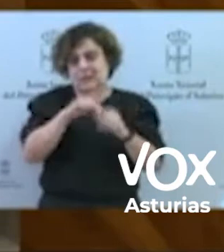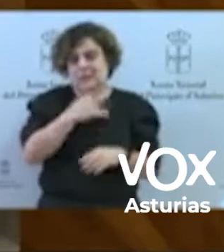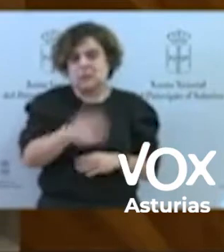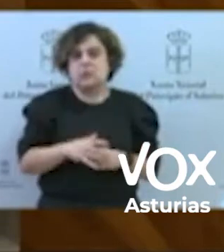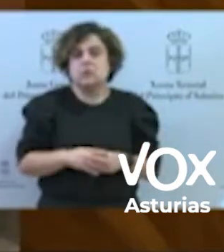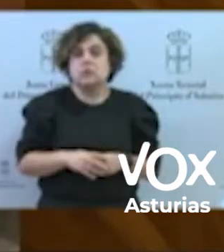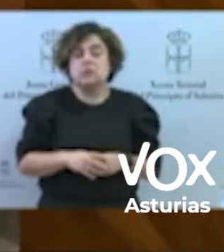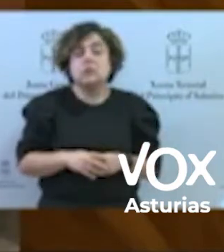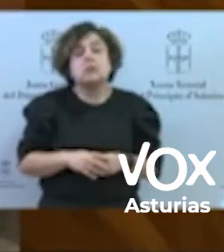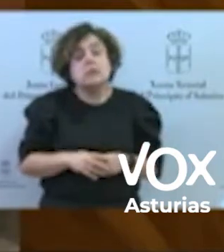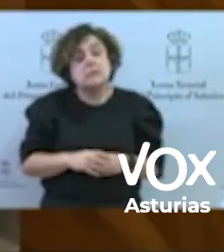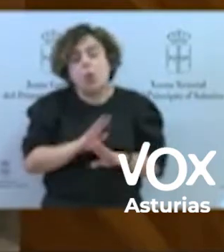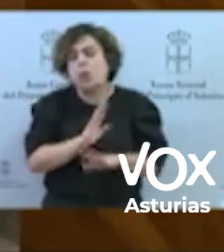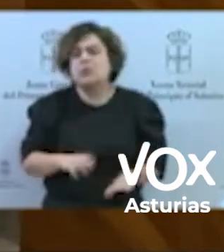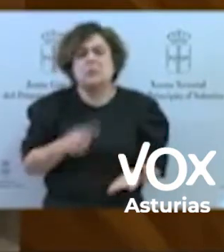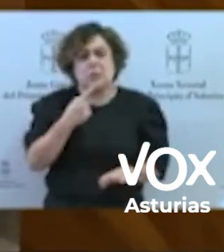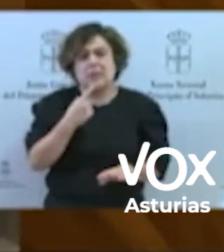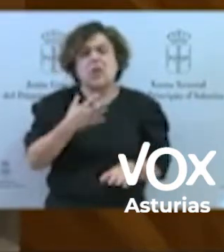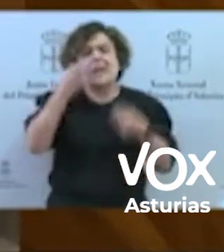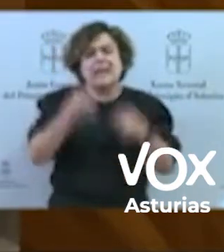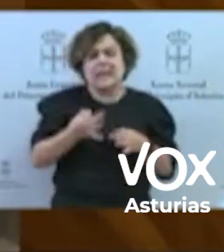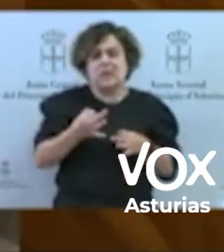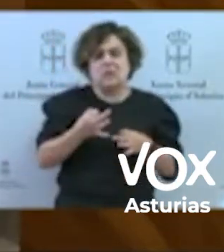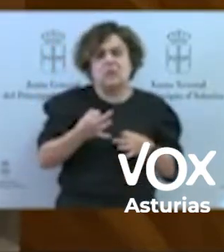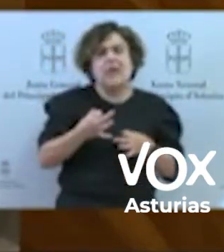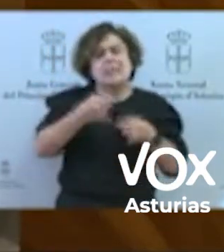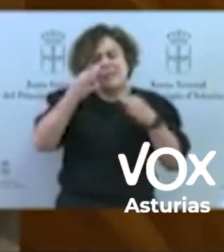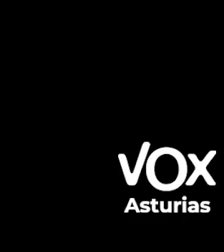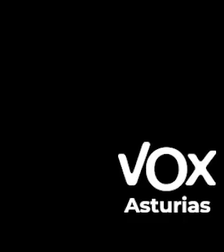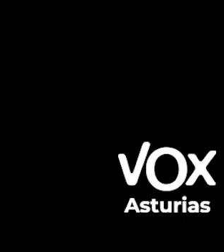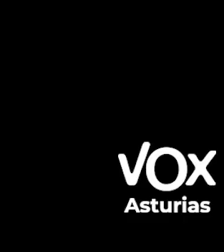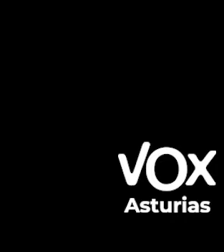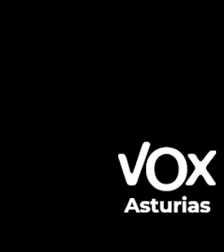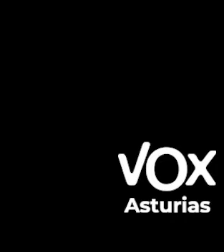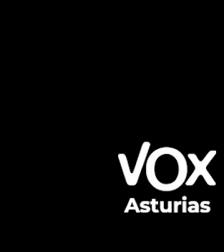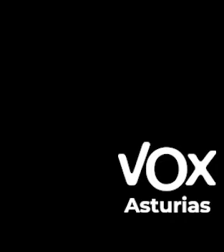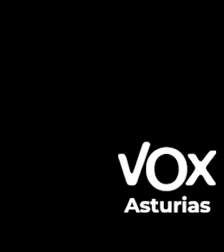en Cataluña hay que apostar por una política de reencuentro entre catalanes y entre españoles.